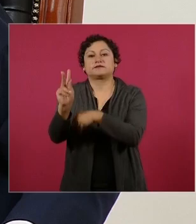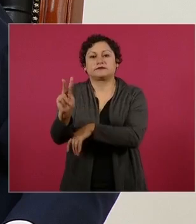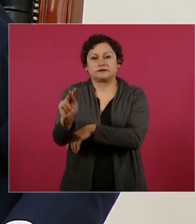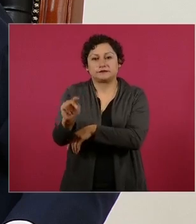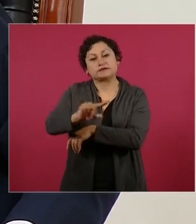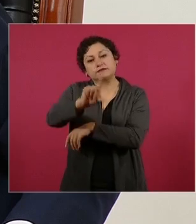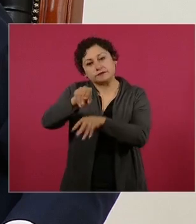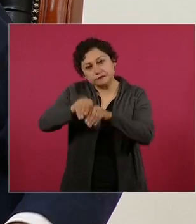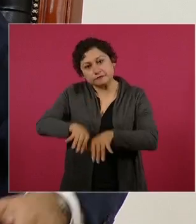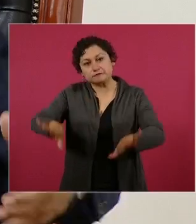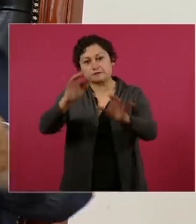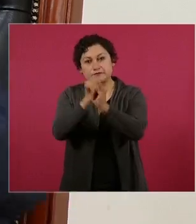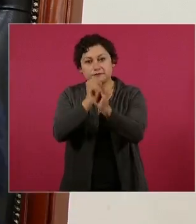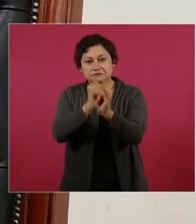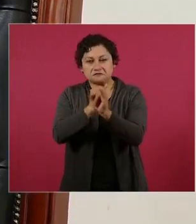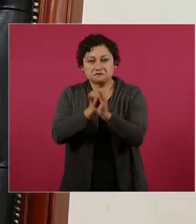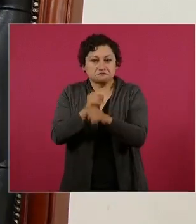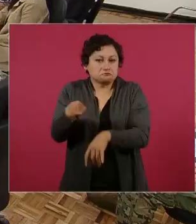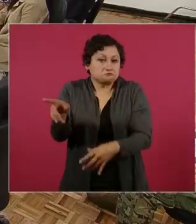¿no? Y ahí están